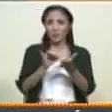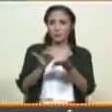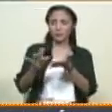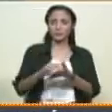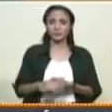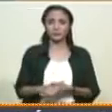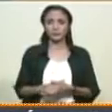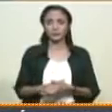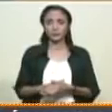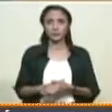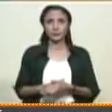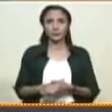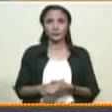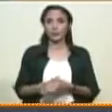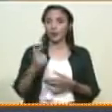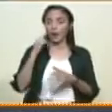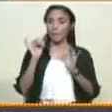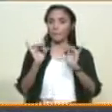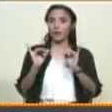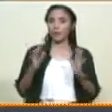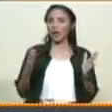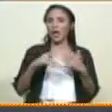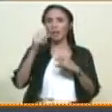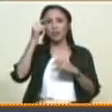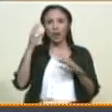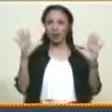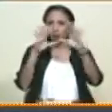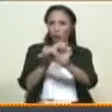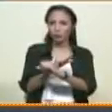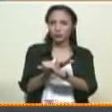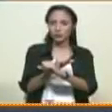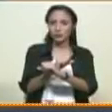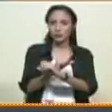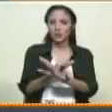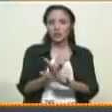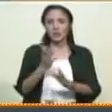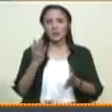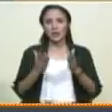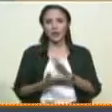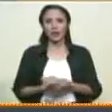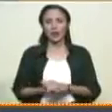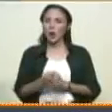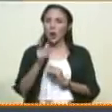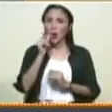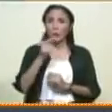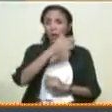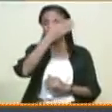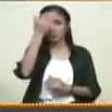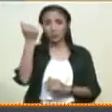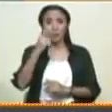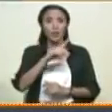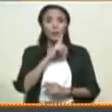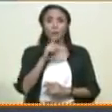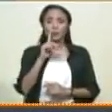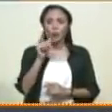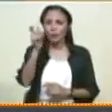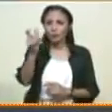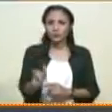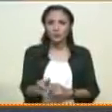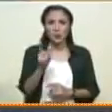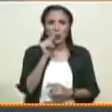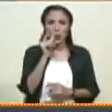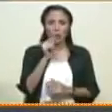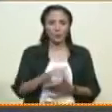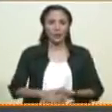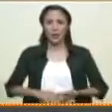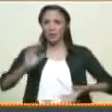Ni un día. La misma noche salió aquel señor que casi nadie se acuerda de él ya, a llamar a